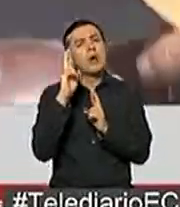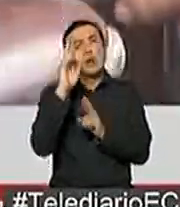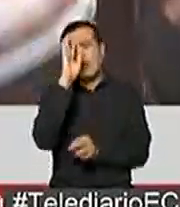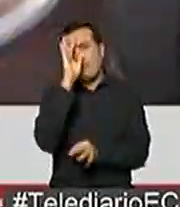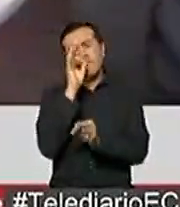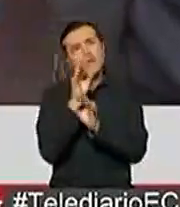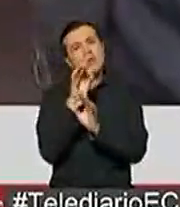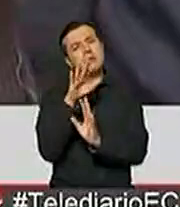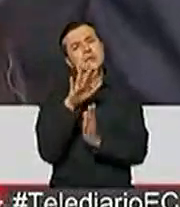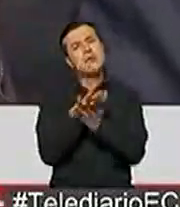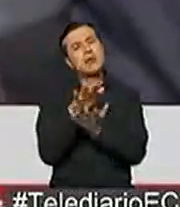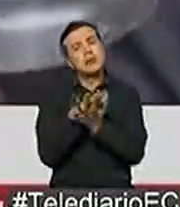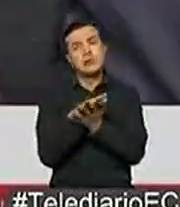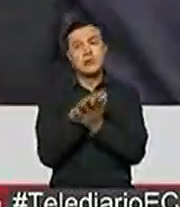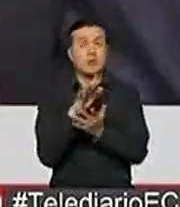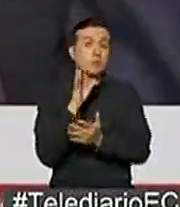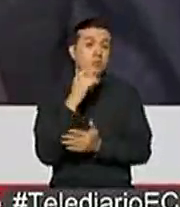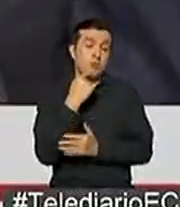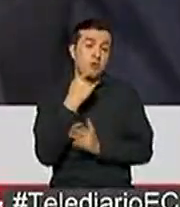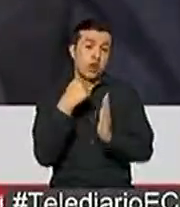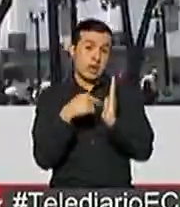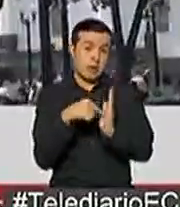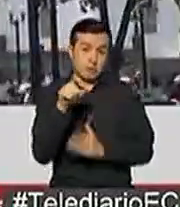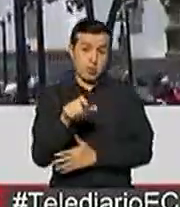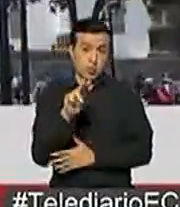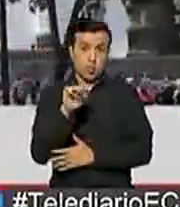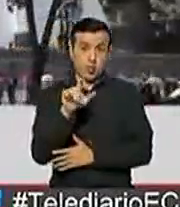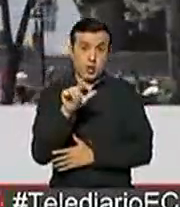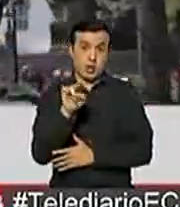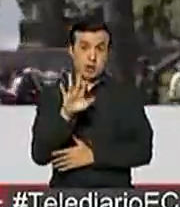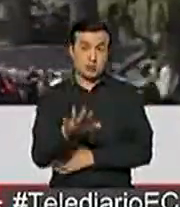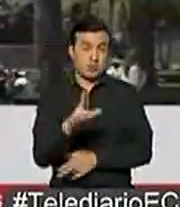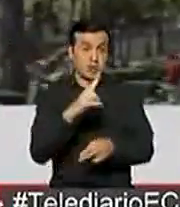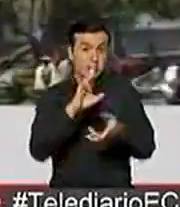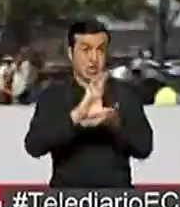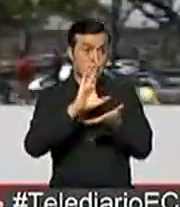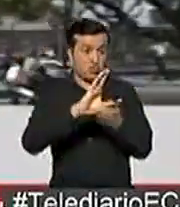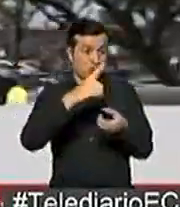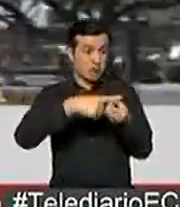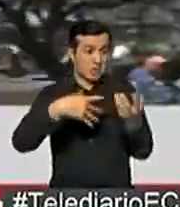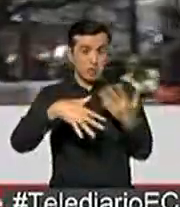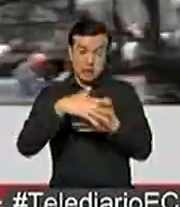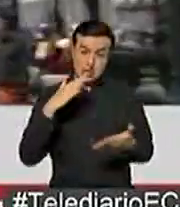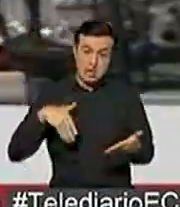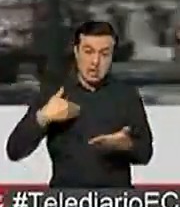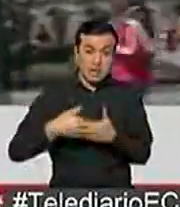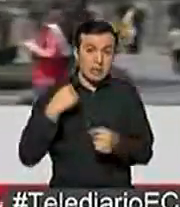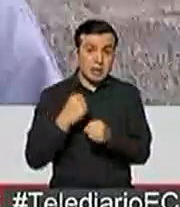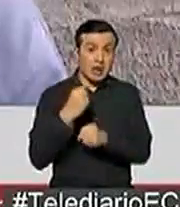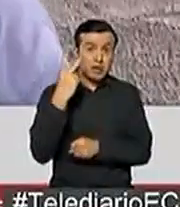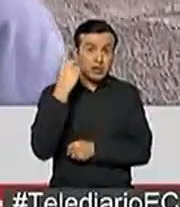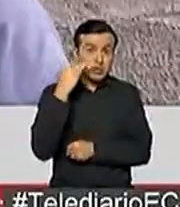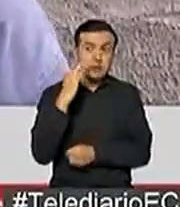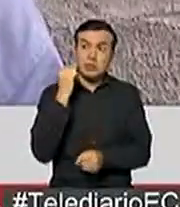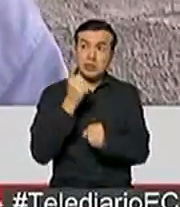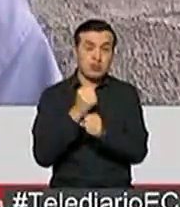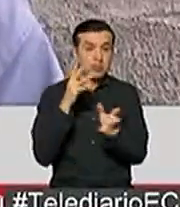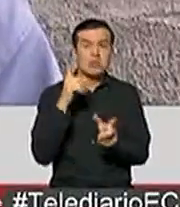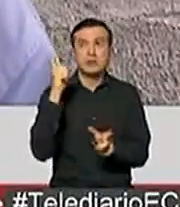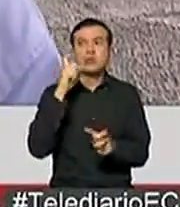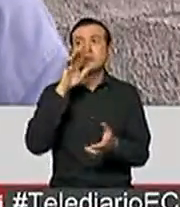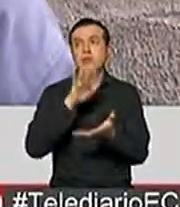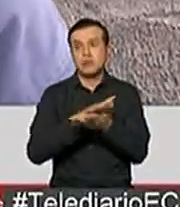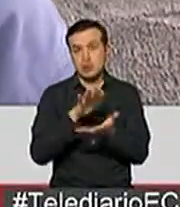los ingresos de la familia de williams se afectaron pues al estar cerrada la plaza grande no pudo trabajar por 12 días nosotros necesitamos la